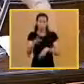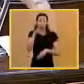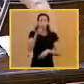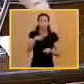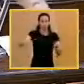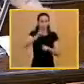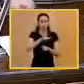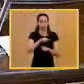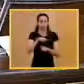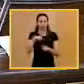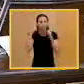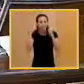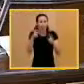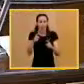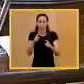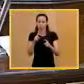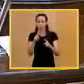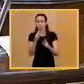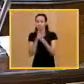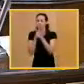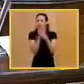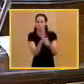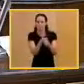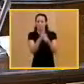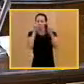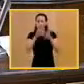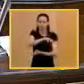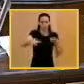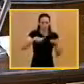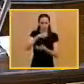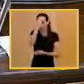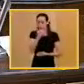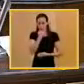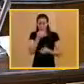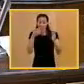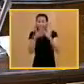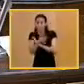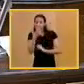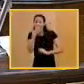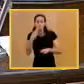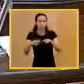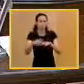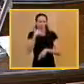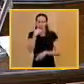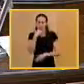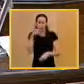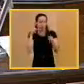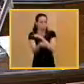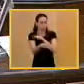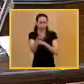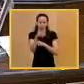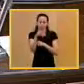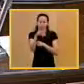contundencia en perseguir los delitos y actividades terroristas. Si hay una vía política para el fin de la violencia terrorista, vale la pena